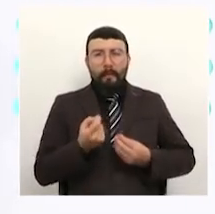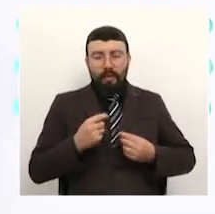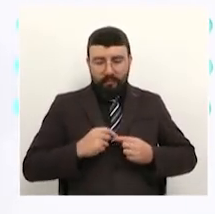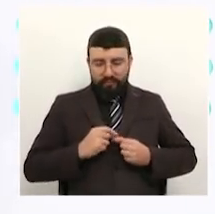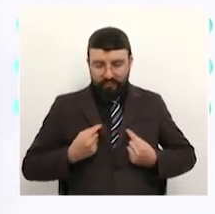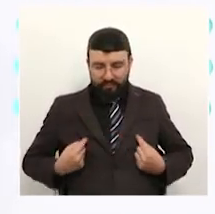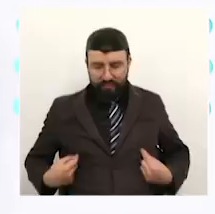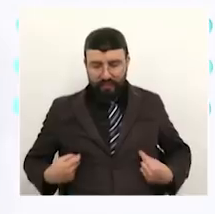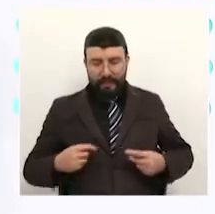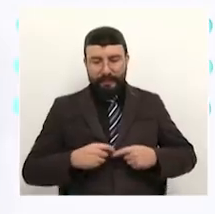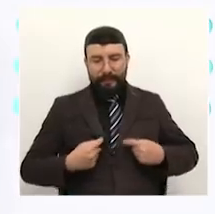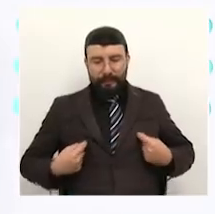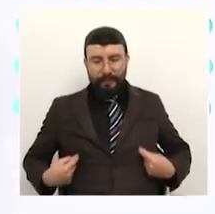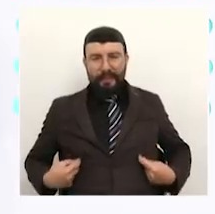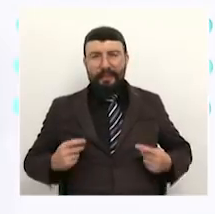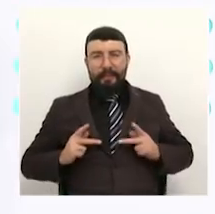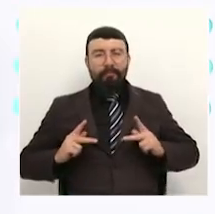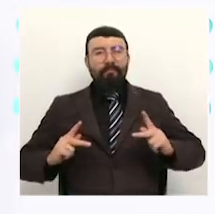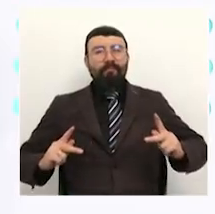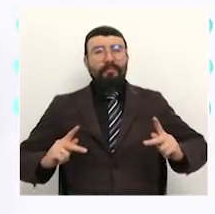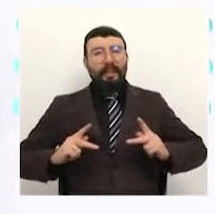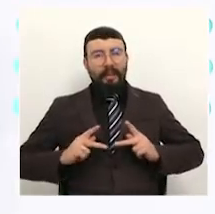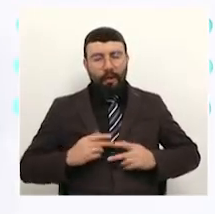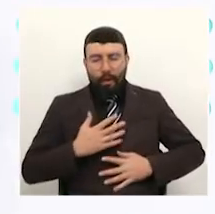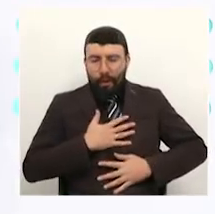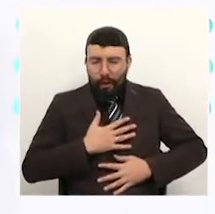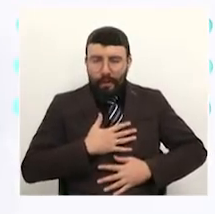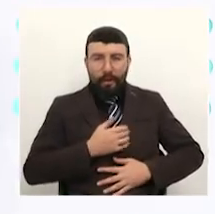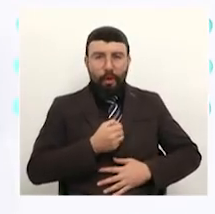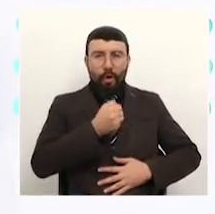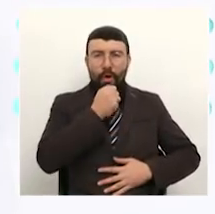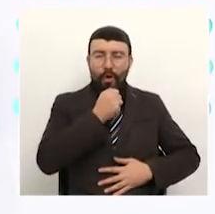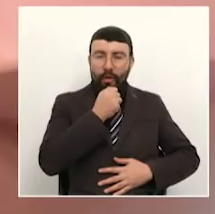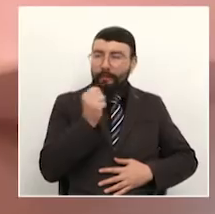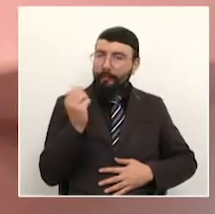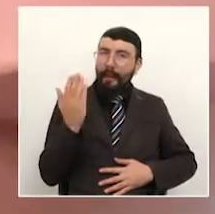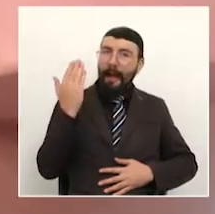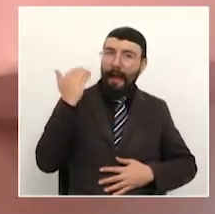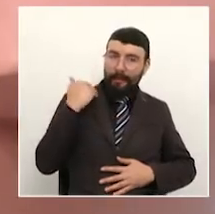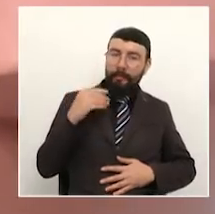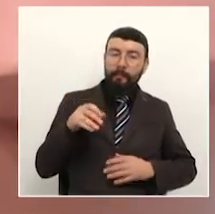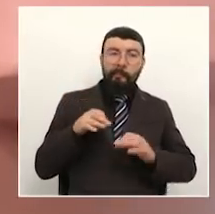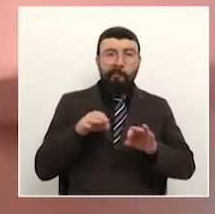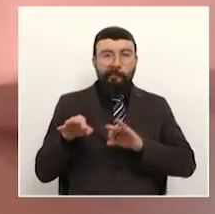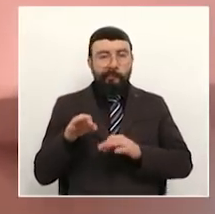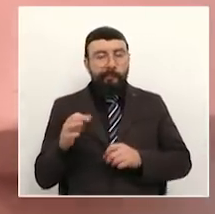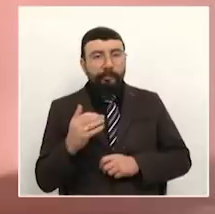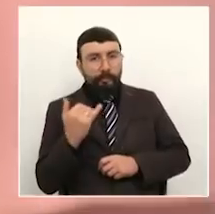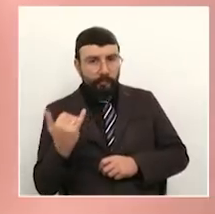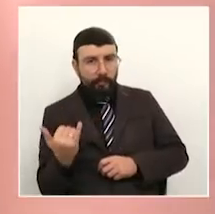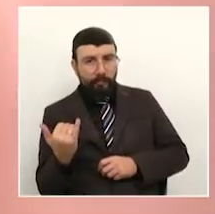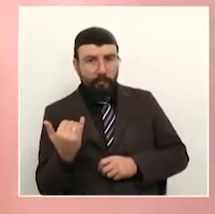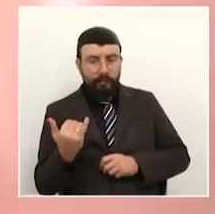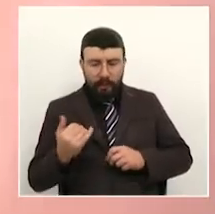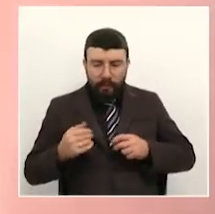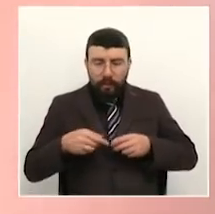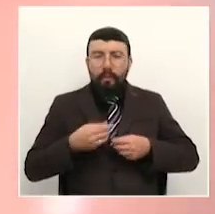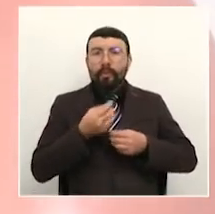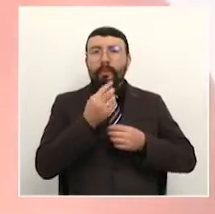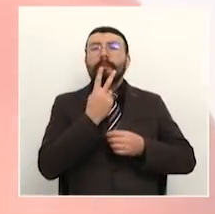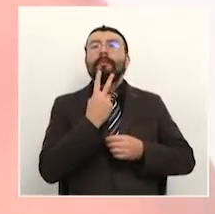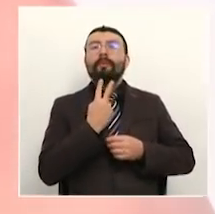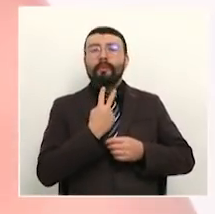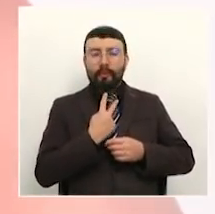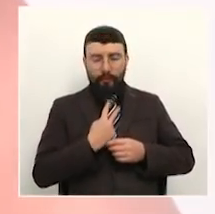recuerden que inicialmente estábamos hablando de que hay una parte digamos de esta